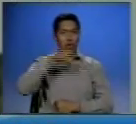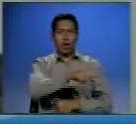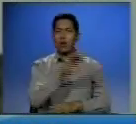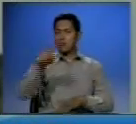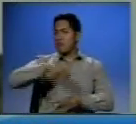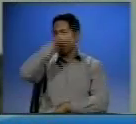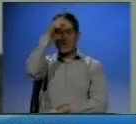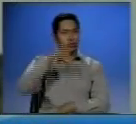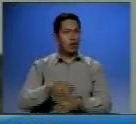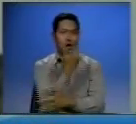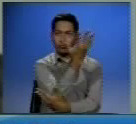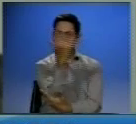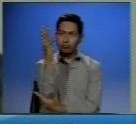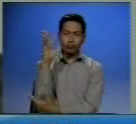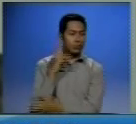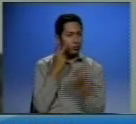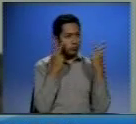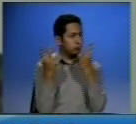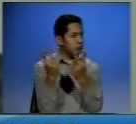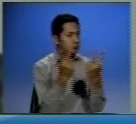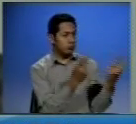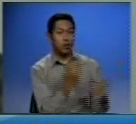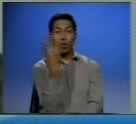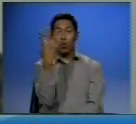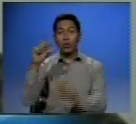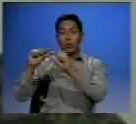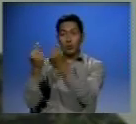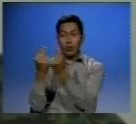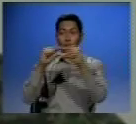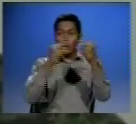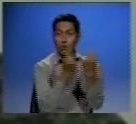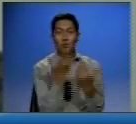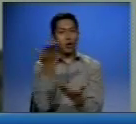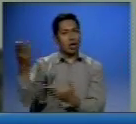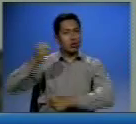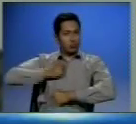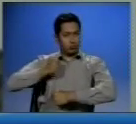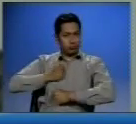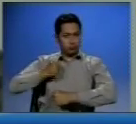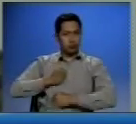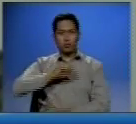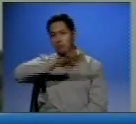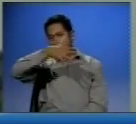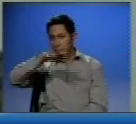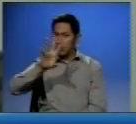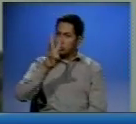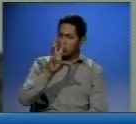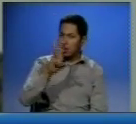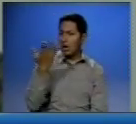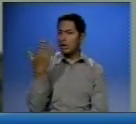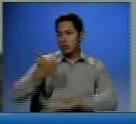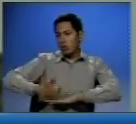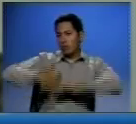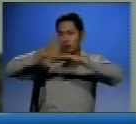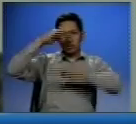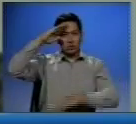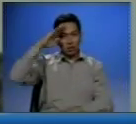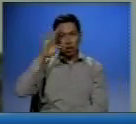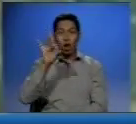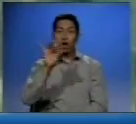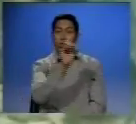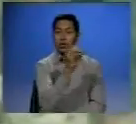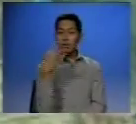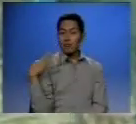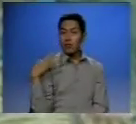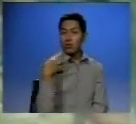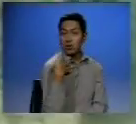selva. Desplegamos un dispositivo de 4 equipos de combate alrededor de 6 oficiales, 80 voluntarios.